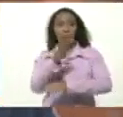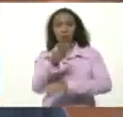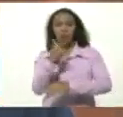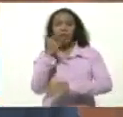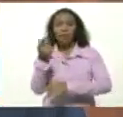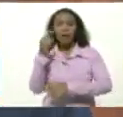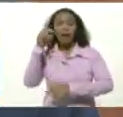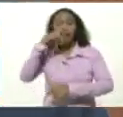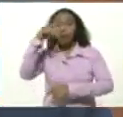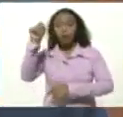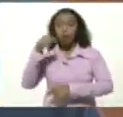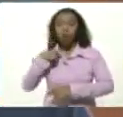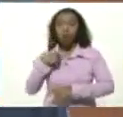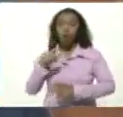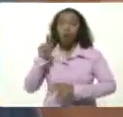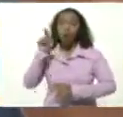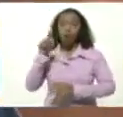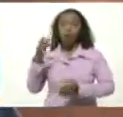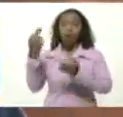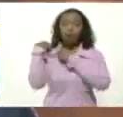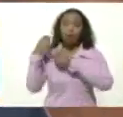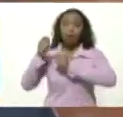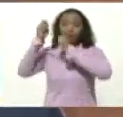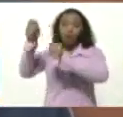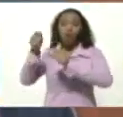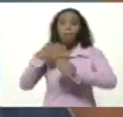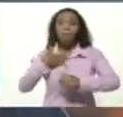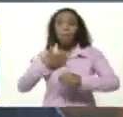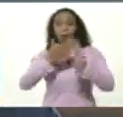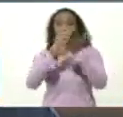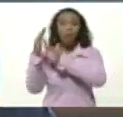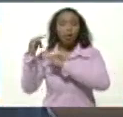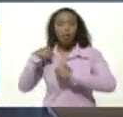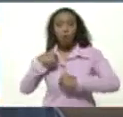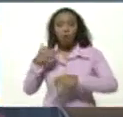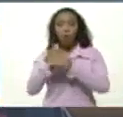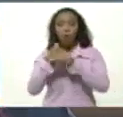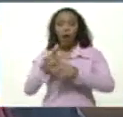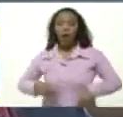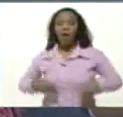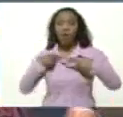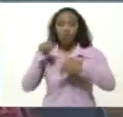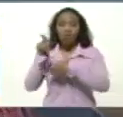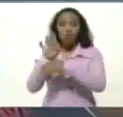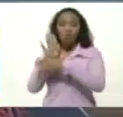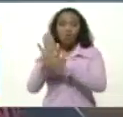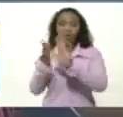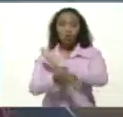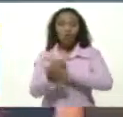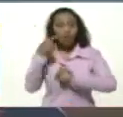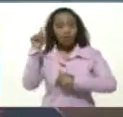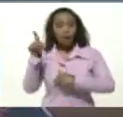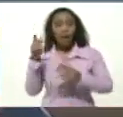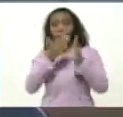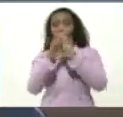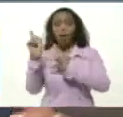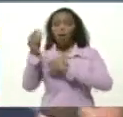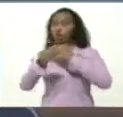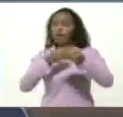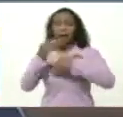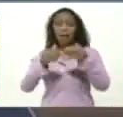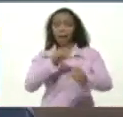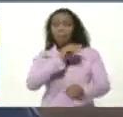decía: Nicolás, te encomiendo la comuna como te encomendaría mi vida. Y usted se puede sentir orgulloso, porque sabemos que la comuna no se decreta, no